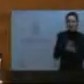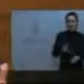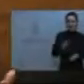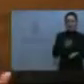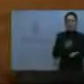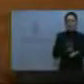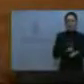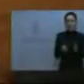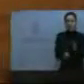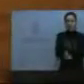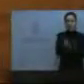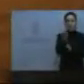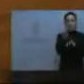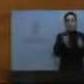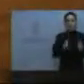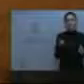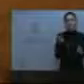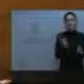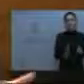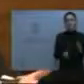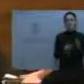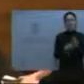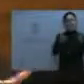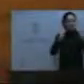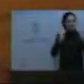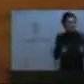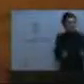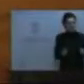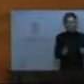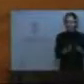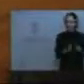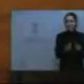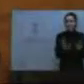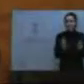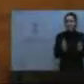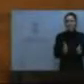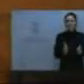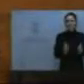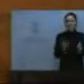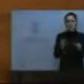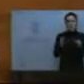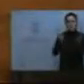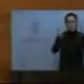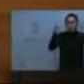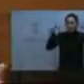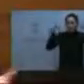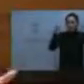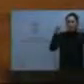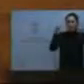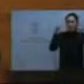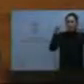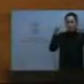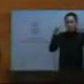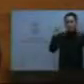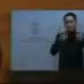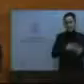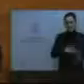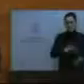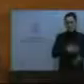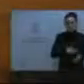grandes profesionales, y como sucede siempre, pues la atienden atentamente,